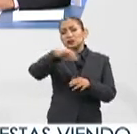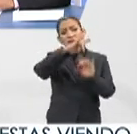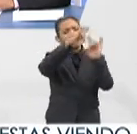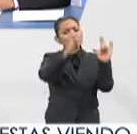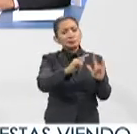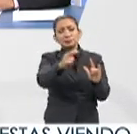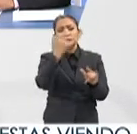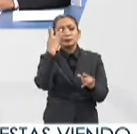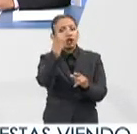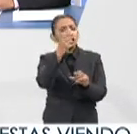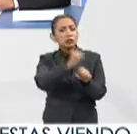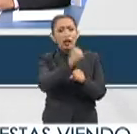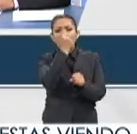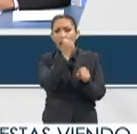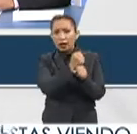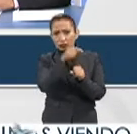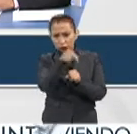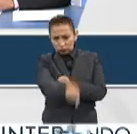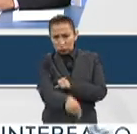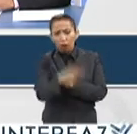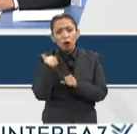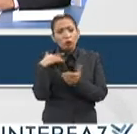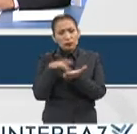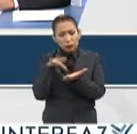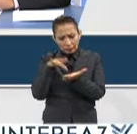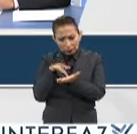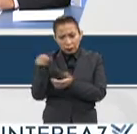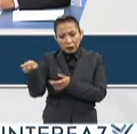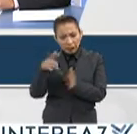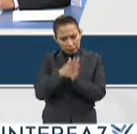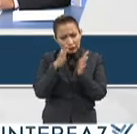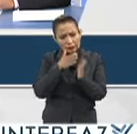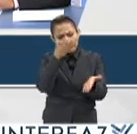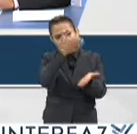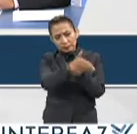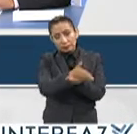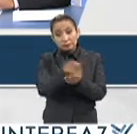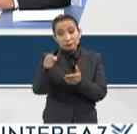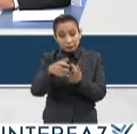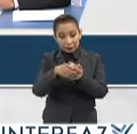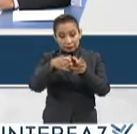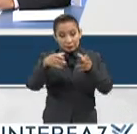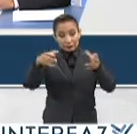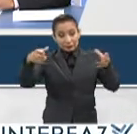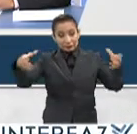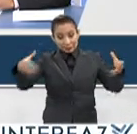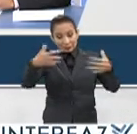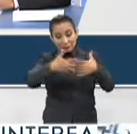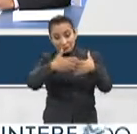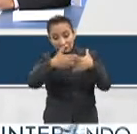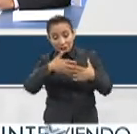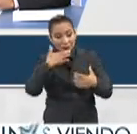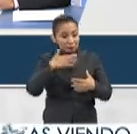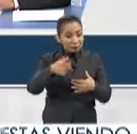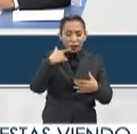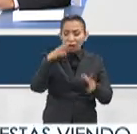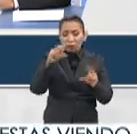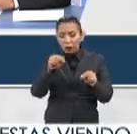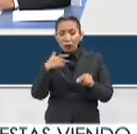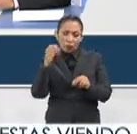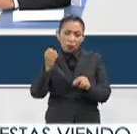un periodo de 2 años. Damos un apoyo para que puedan participar. Si crecen a la exposición, muy bien. Y si no, le